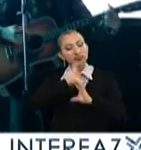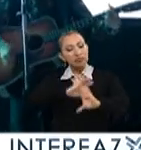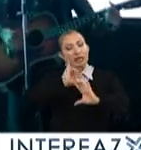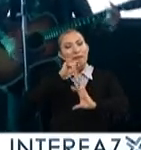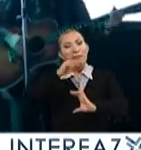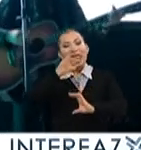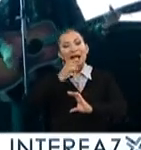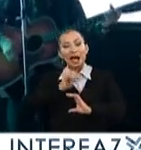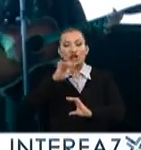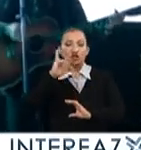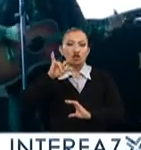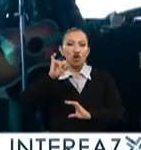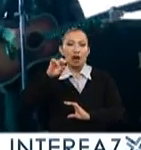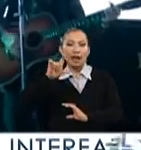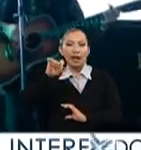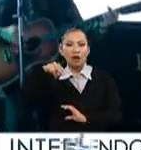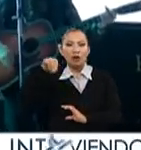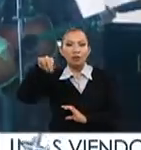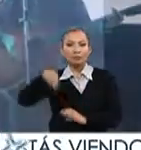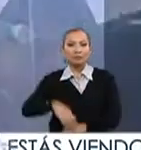de Imagine, de John Lennon.